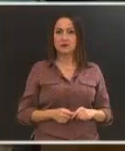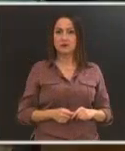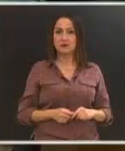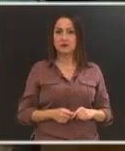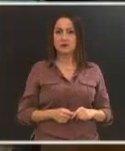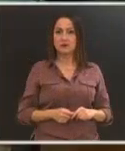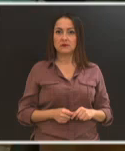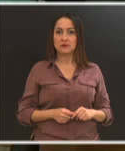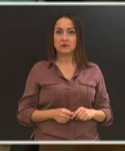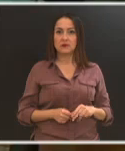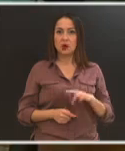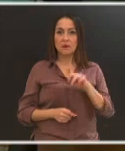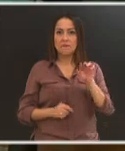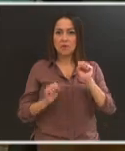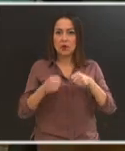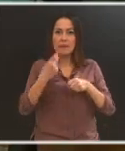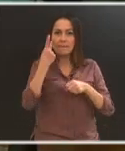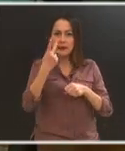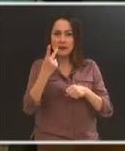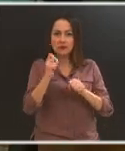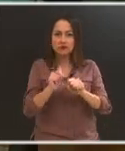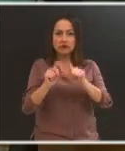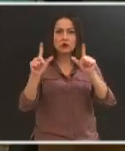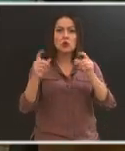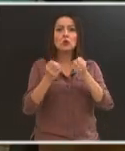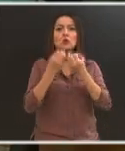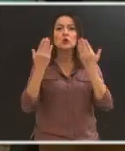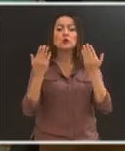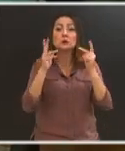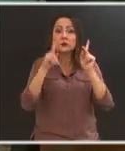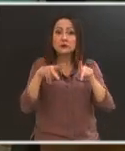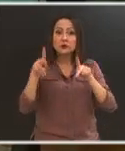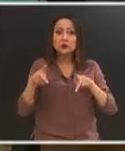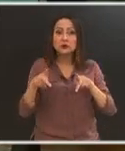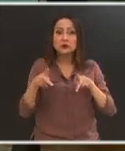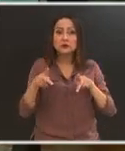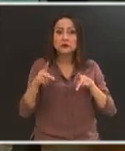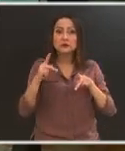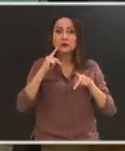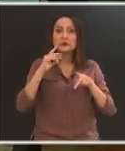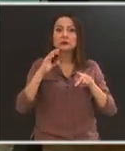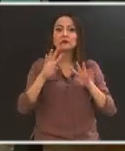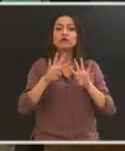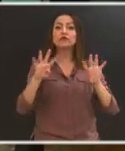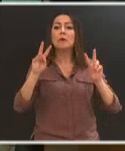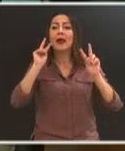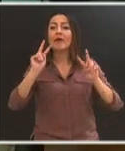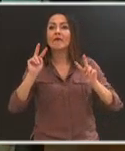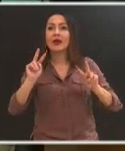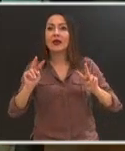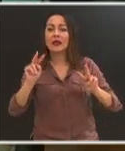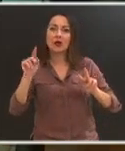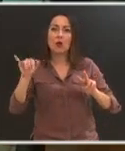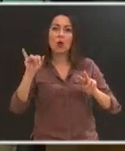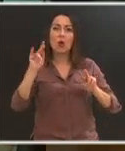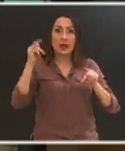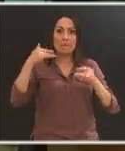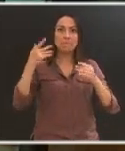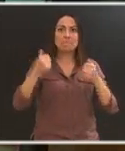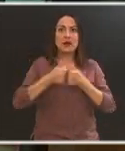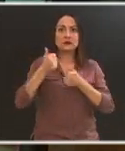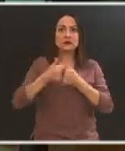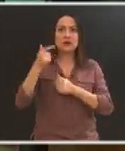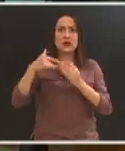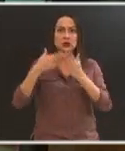Bueno, compañeros, y como pueden ver ustedes en imágenes, hay bastantes personas presentes en las barras de público, sobre todo estudiantes que han venido